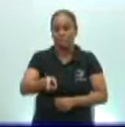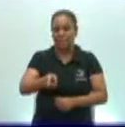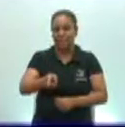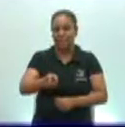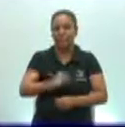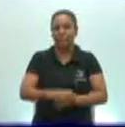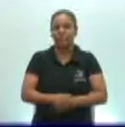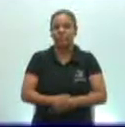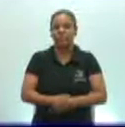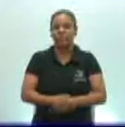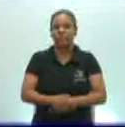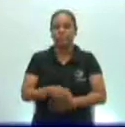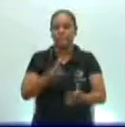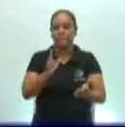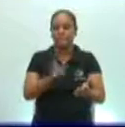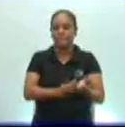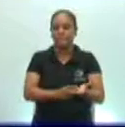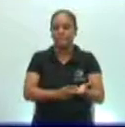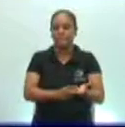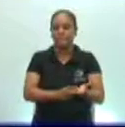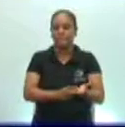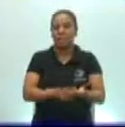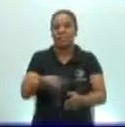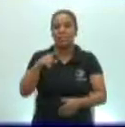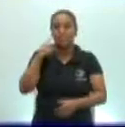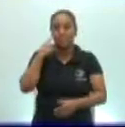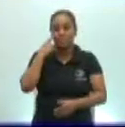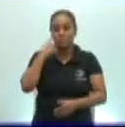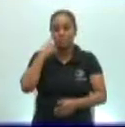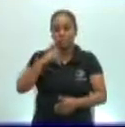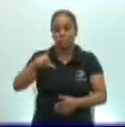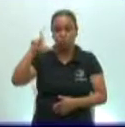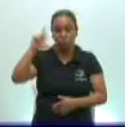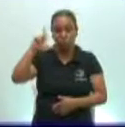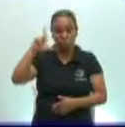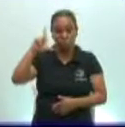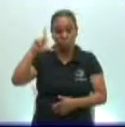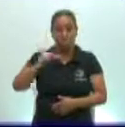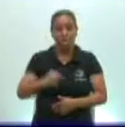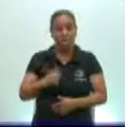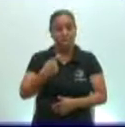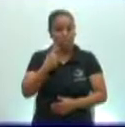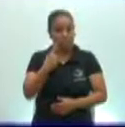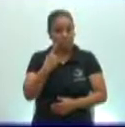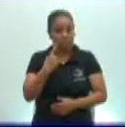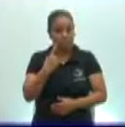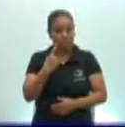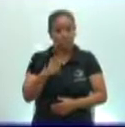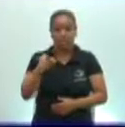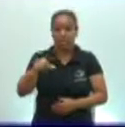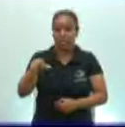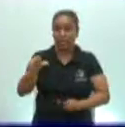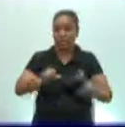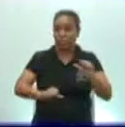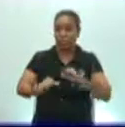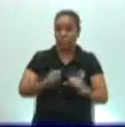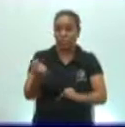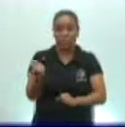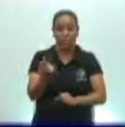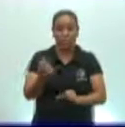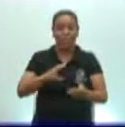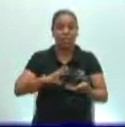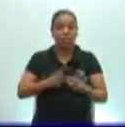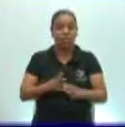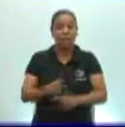Observen, se representa con una P mayúscula. Fíjense que esta sustancia solamente está formada